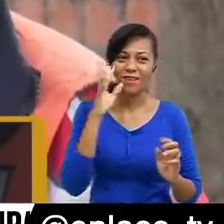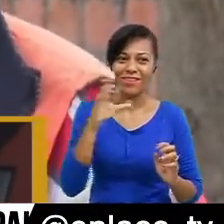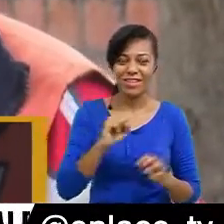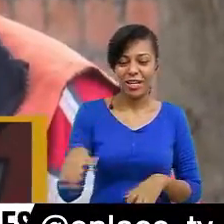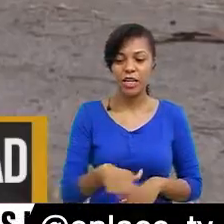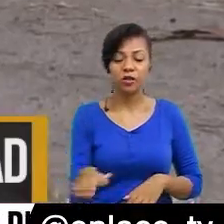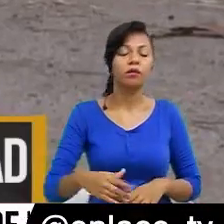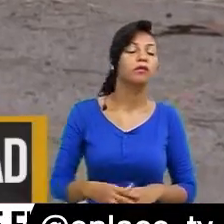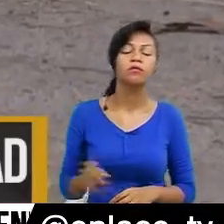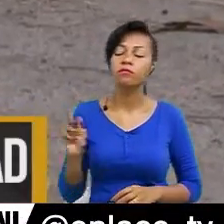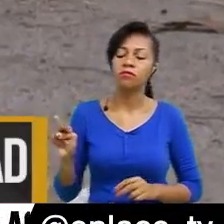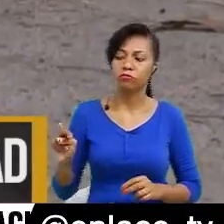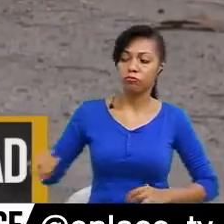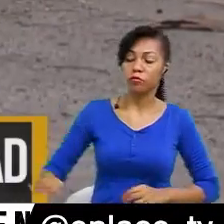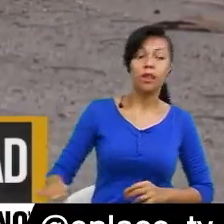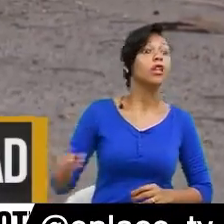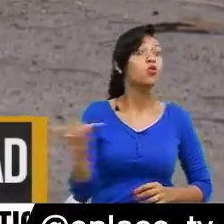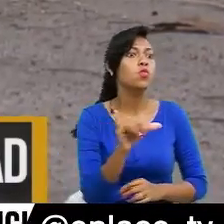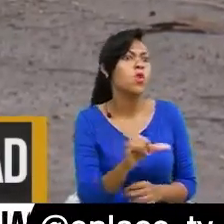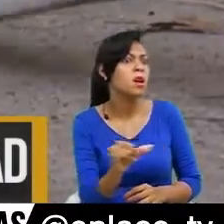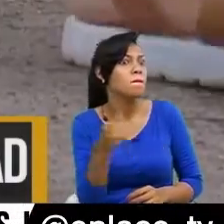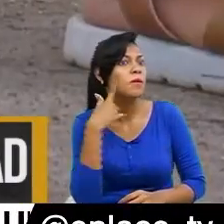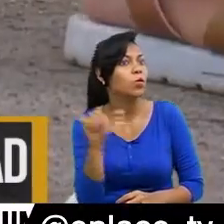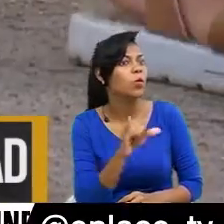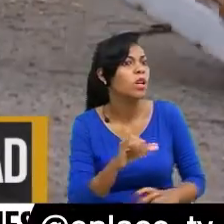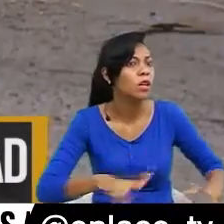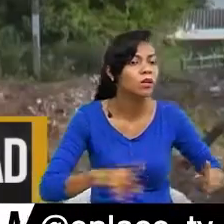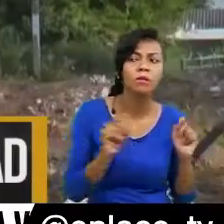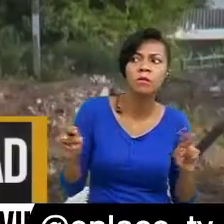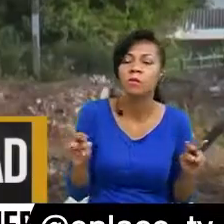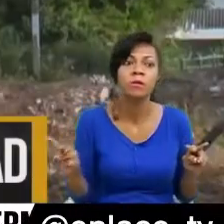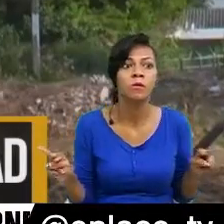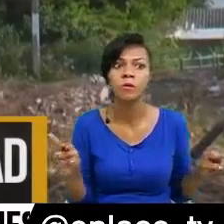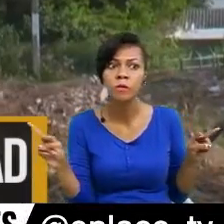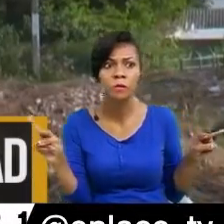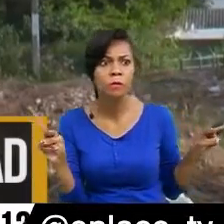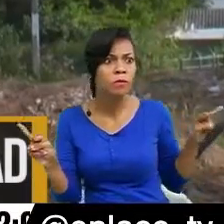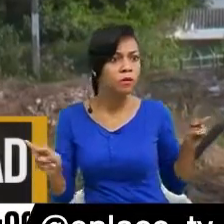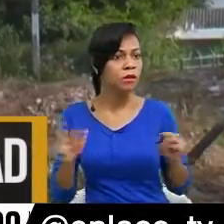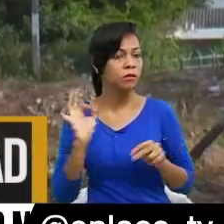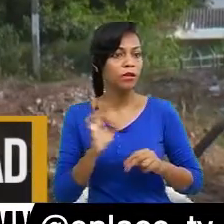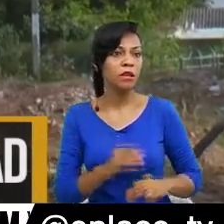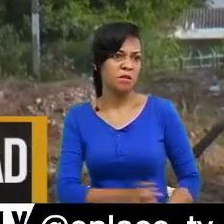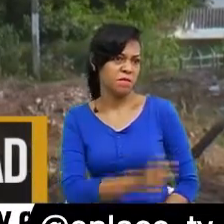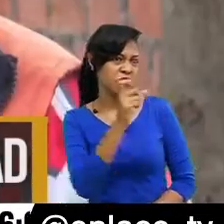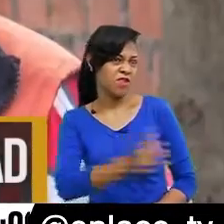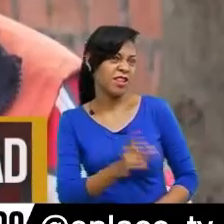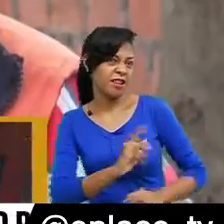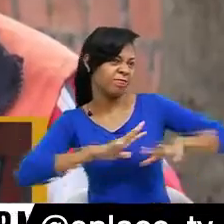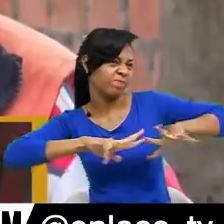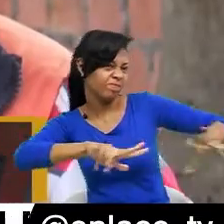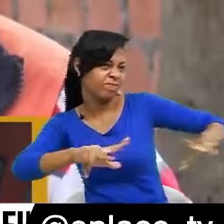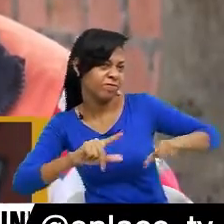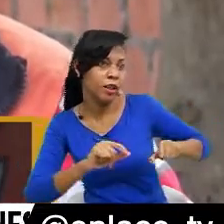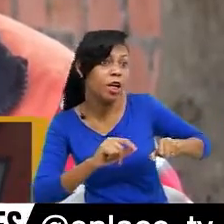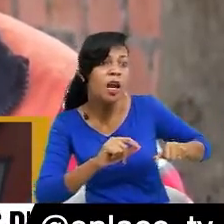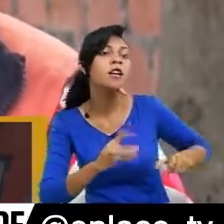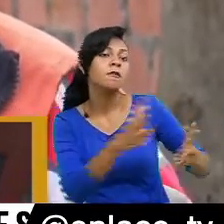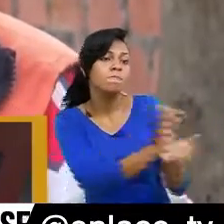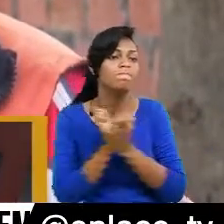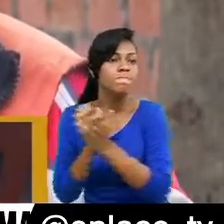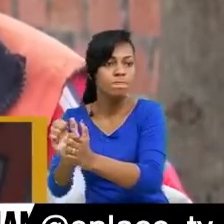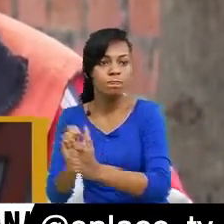de un rincón. El hombre, quien en un principio fue retenido por la comunidad, finalmente fue capturado por la policía. Lo tenían ahí y habían llamado a